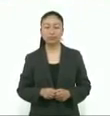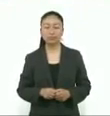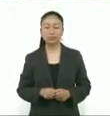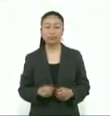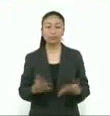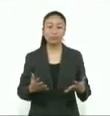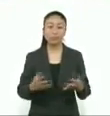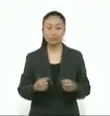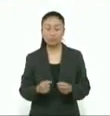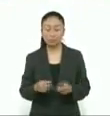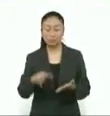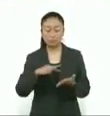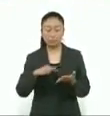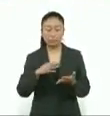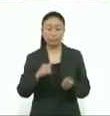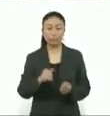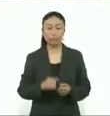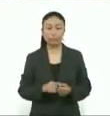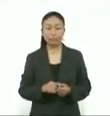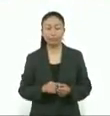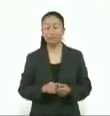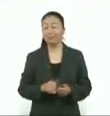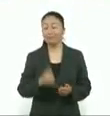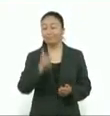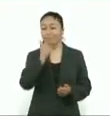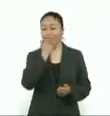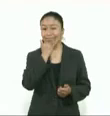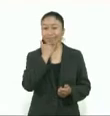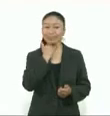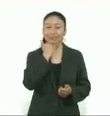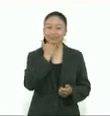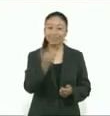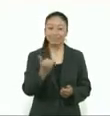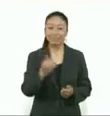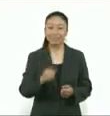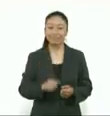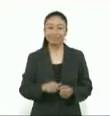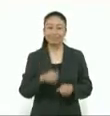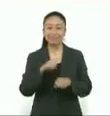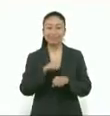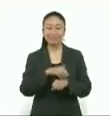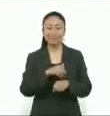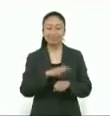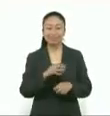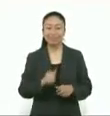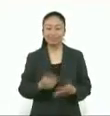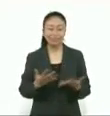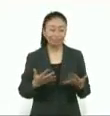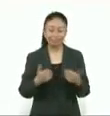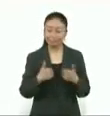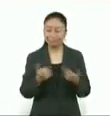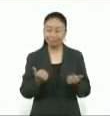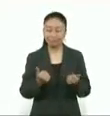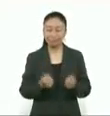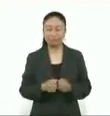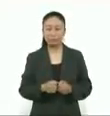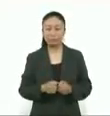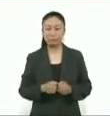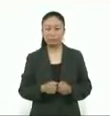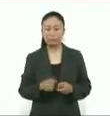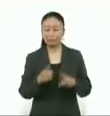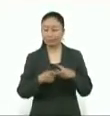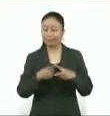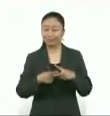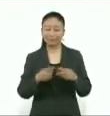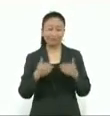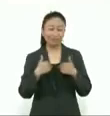¿Vieron? Iba a preguntarlo y se me olvidó. Este número romano, saqué cero en matemáticas.